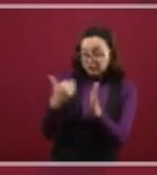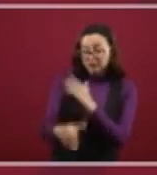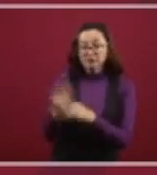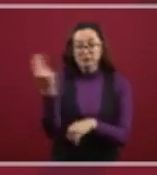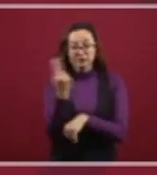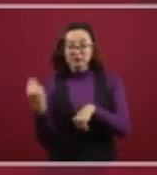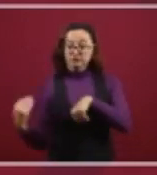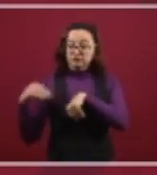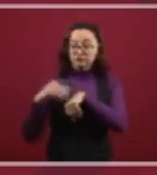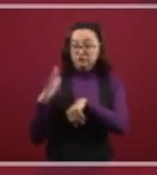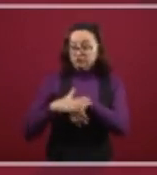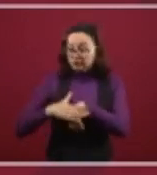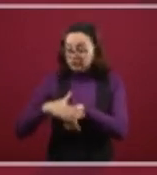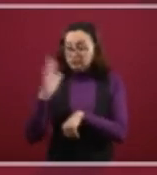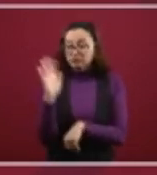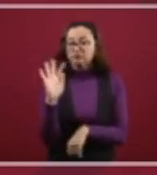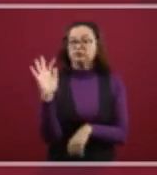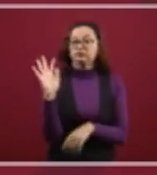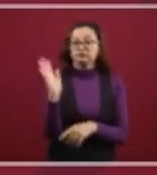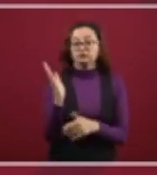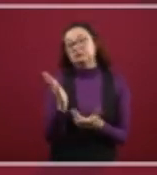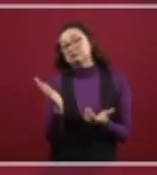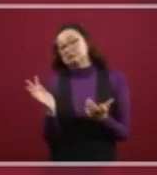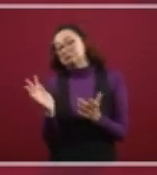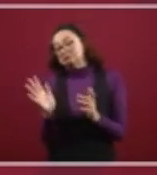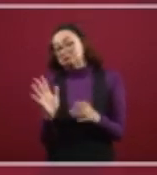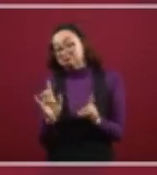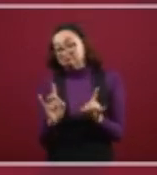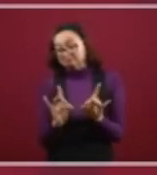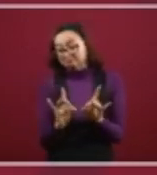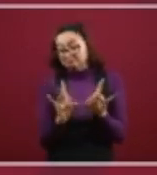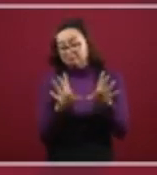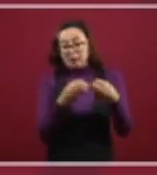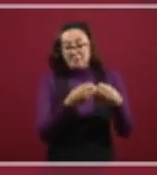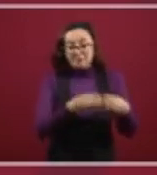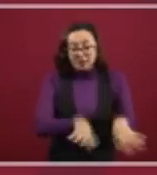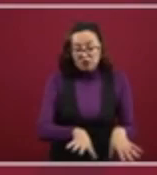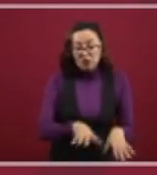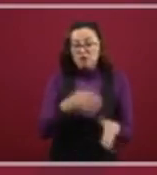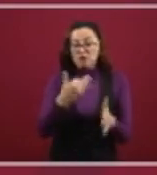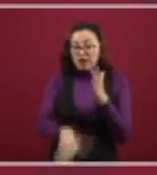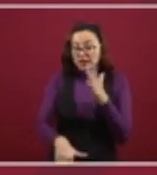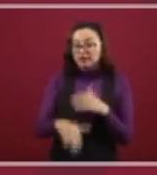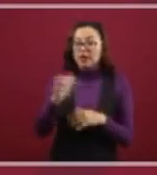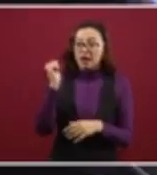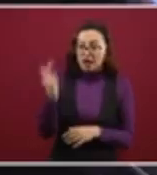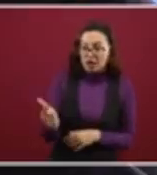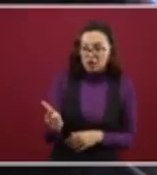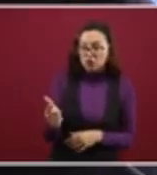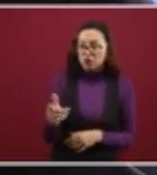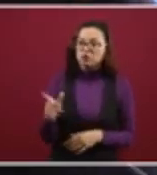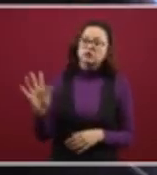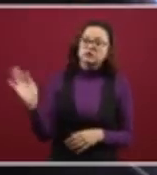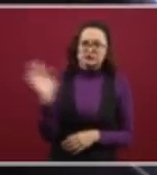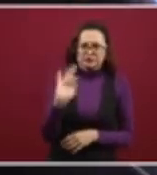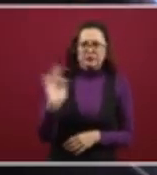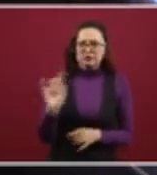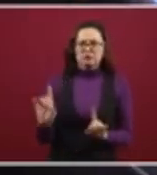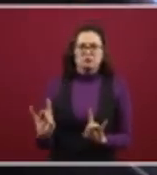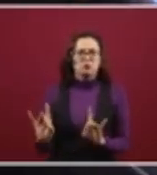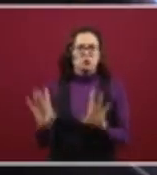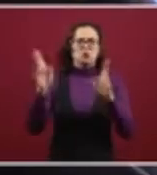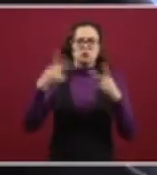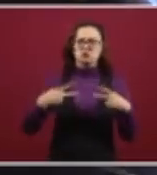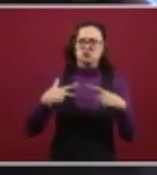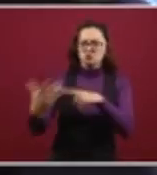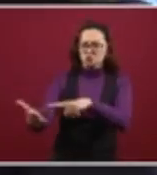algunas, algunas faltas o algunas comprobaciones reales, el presidente ha instruido que tengamos la